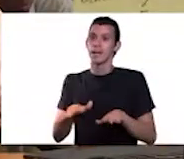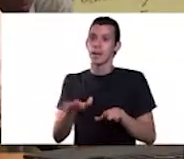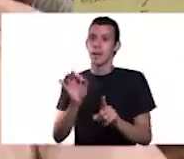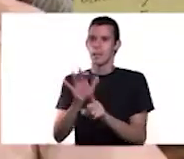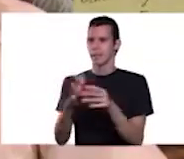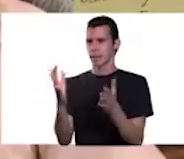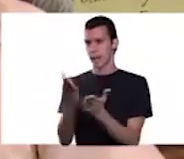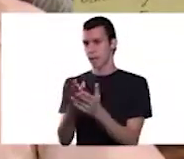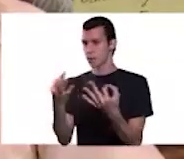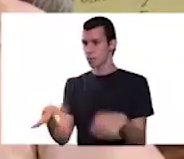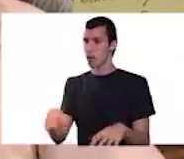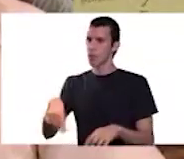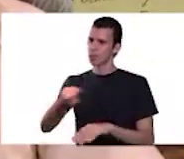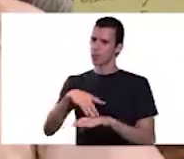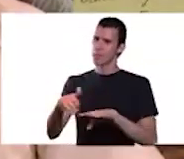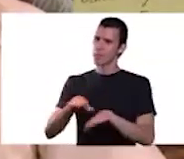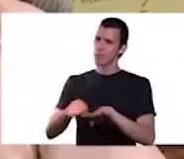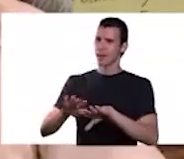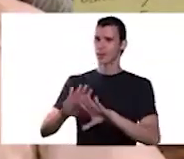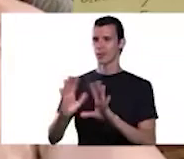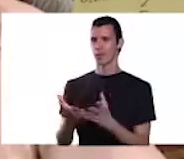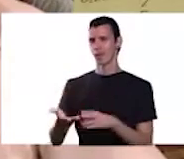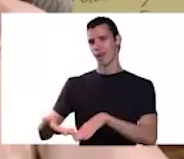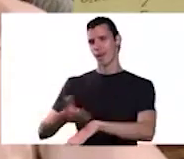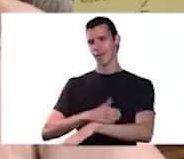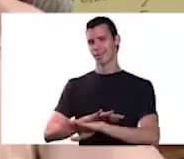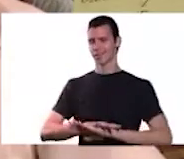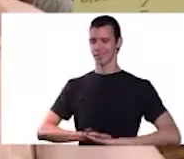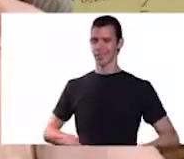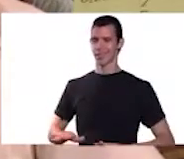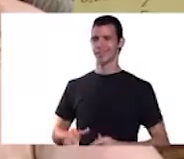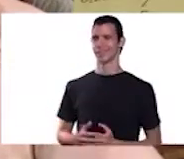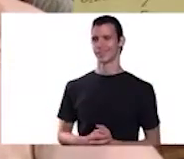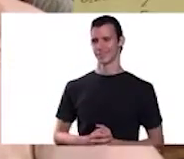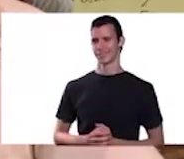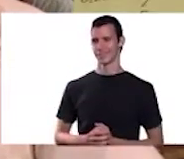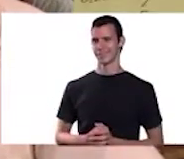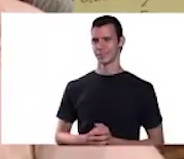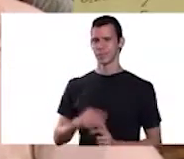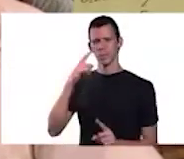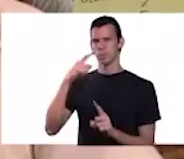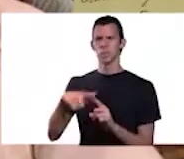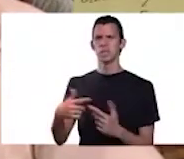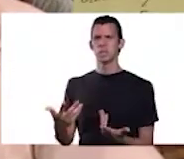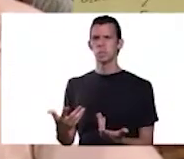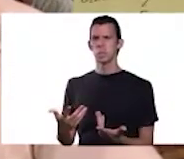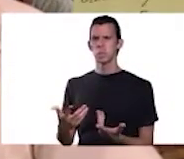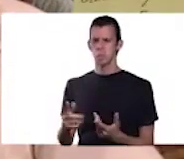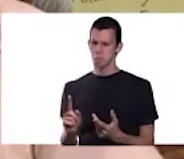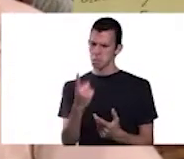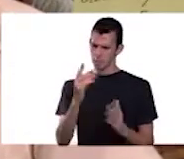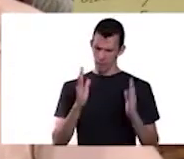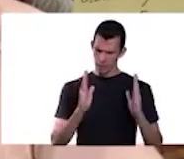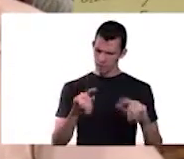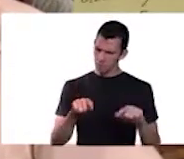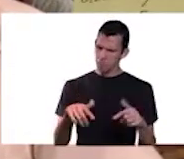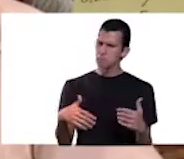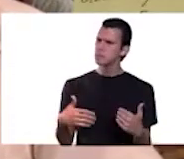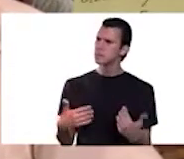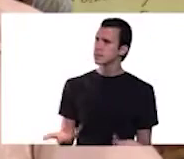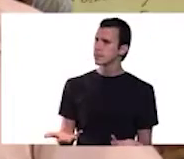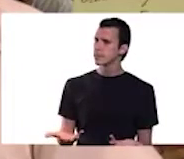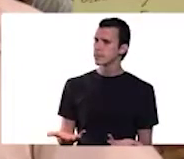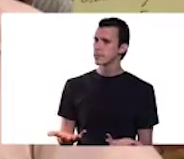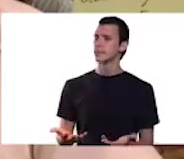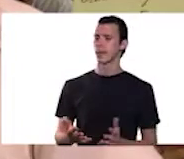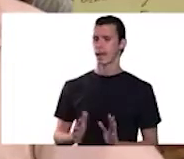orientación. ¿Cuáles son los objetivos que se persiguen en el primer semestre de la Facultad